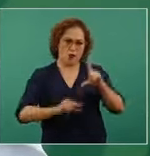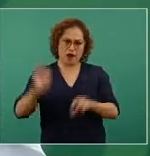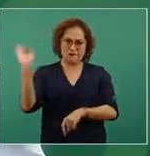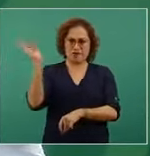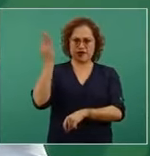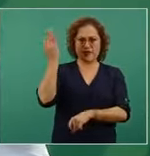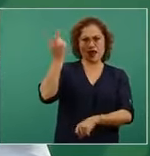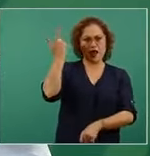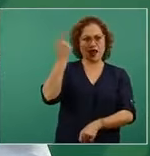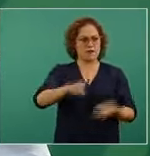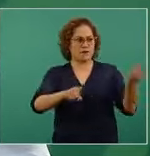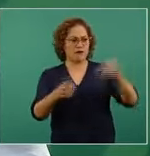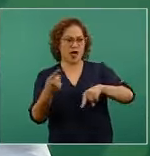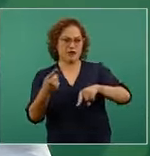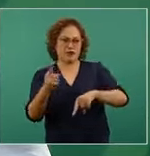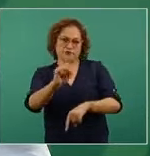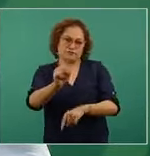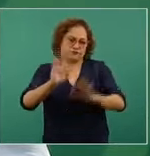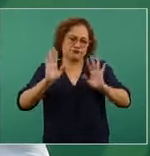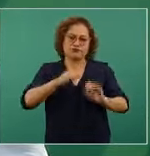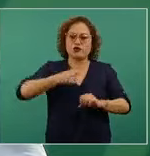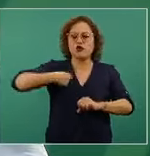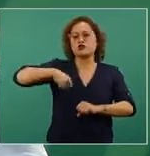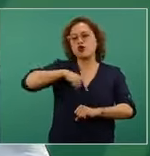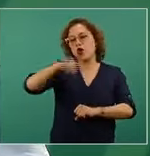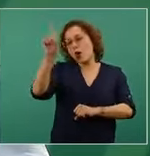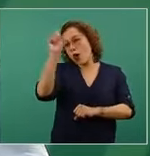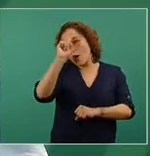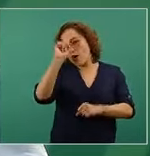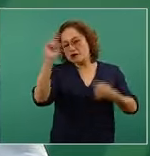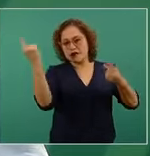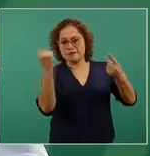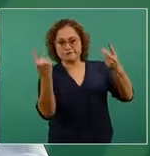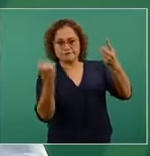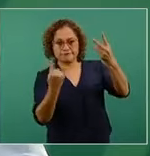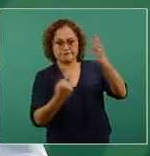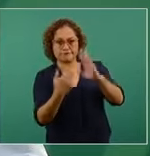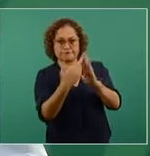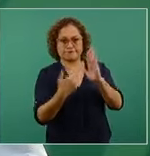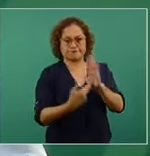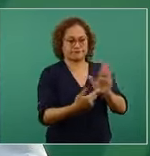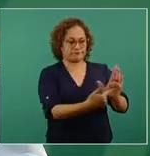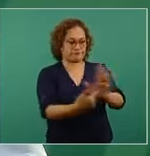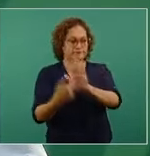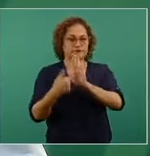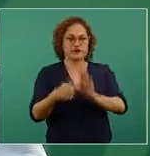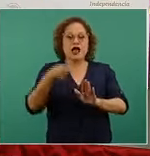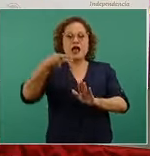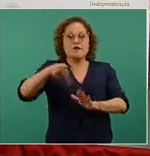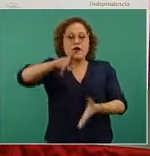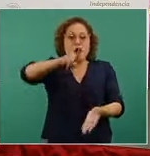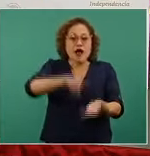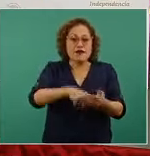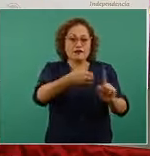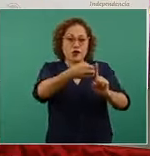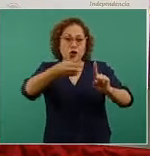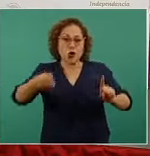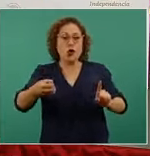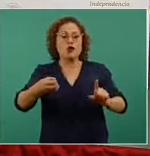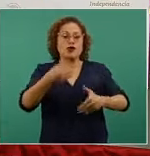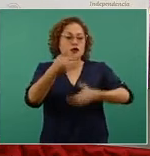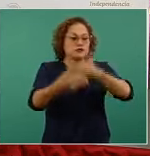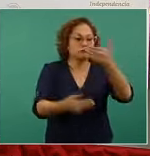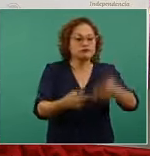pues si salen los estándares de cómo operar pero no en la parte logística no esto ya se le deja justo al nivel